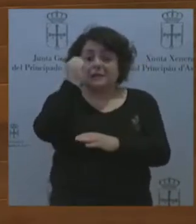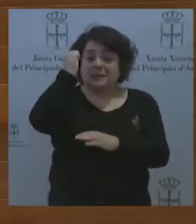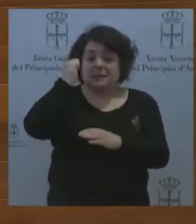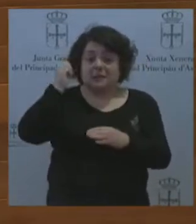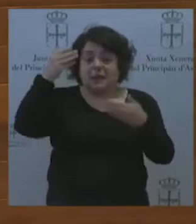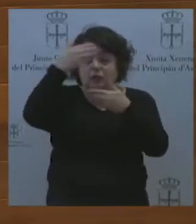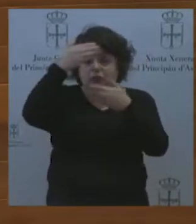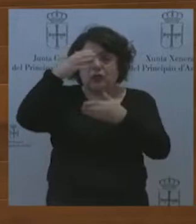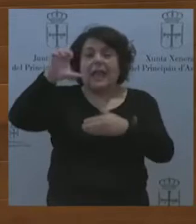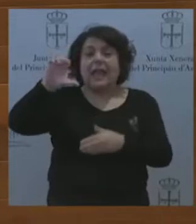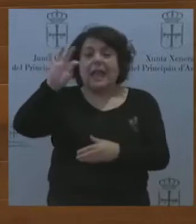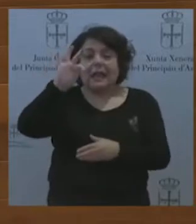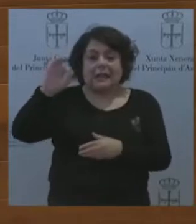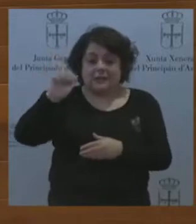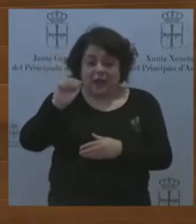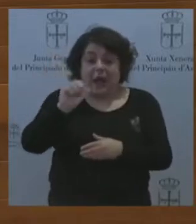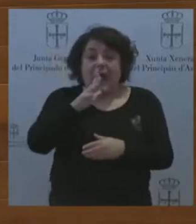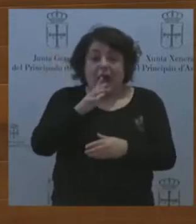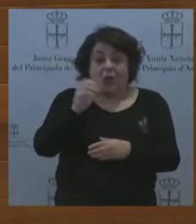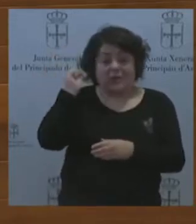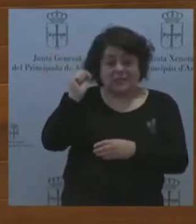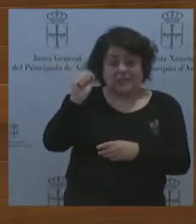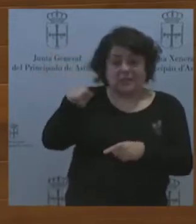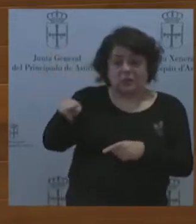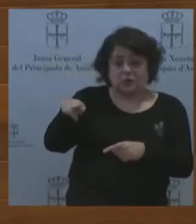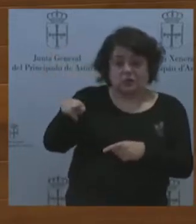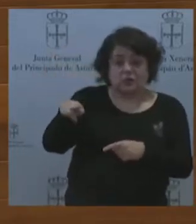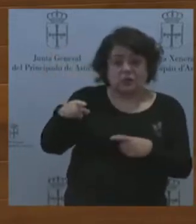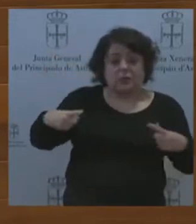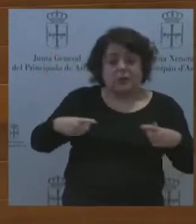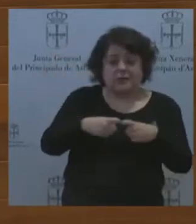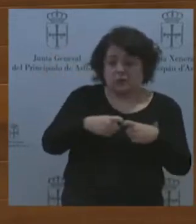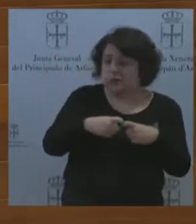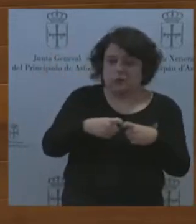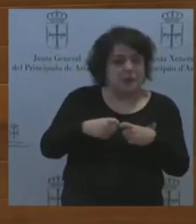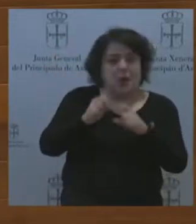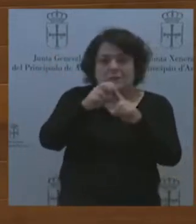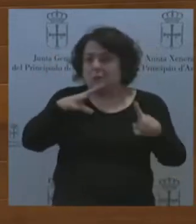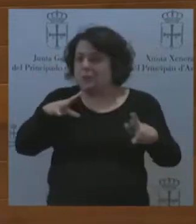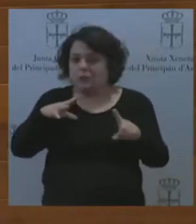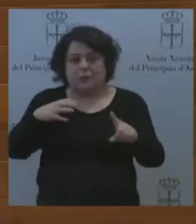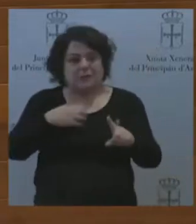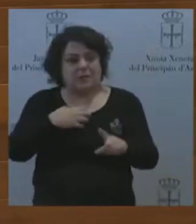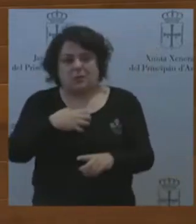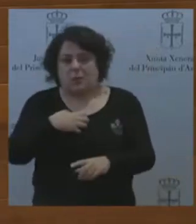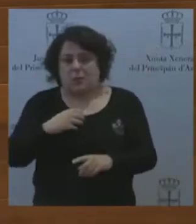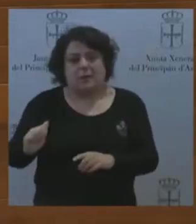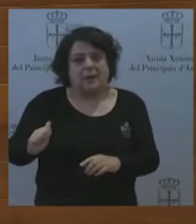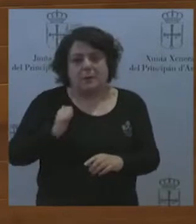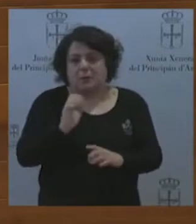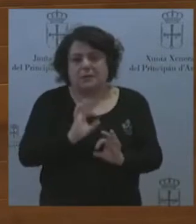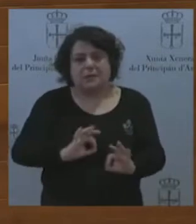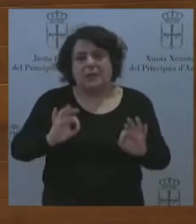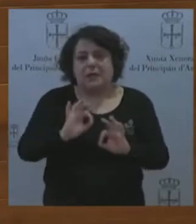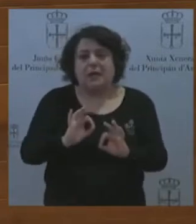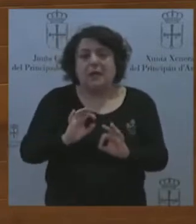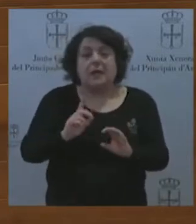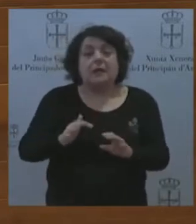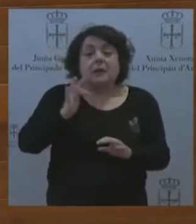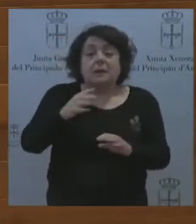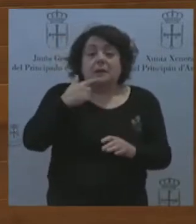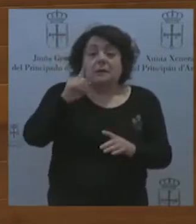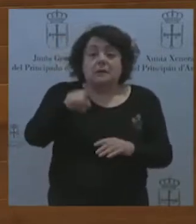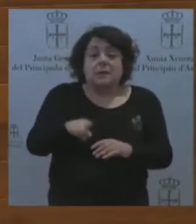ese enfoque no puede servir, no aprovecha a nadie, señorías. También van a estudiar el dictado de una ley que dota la perspectiva de